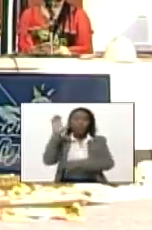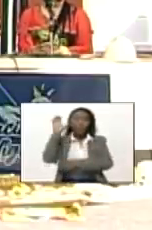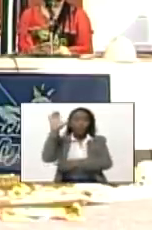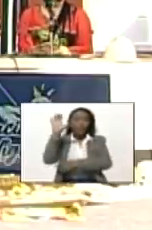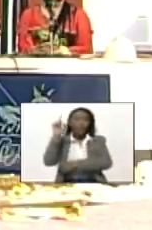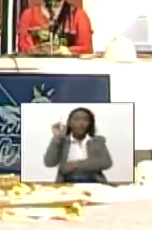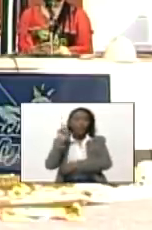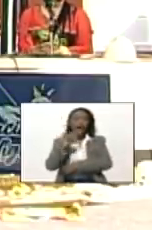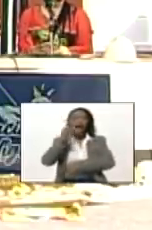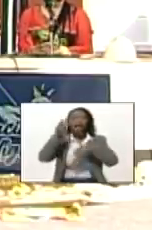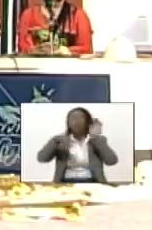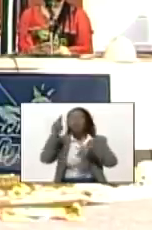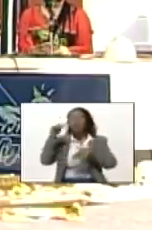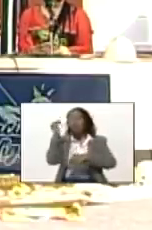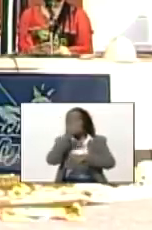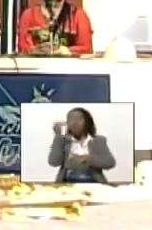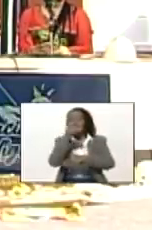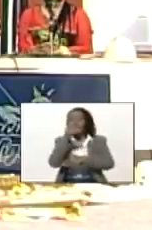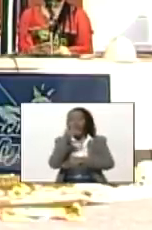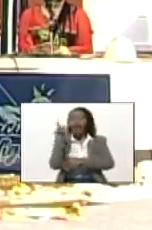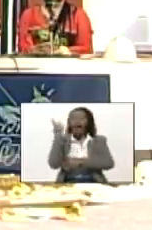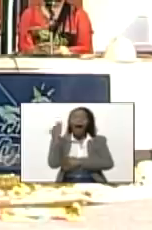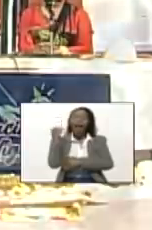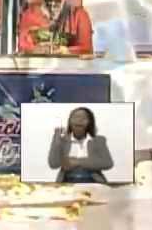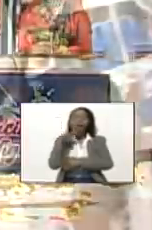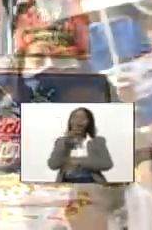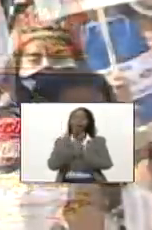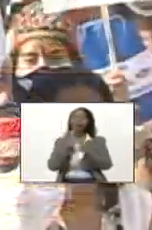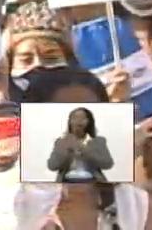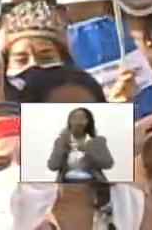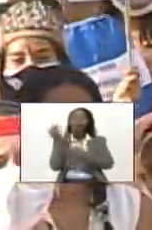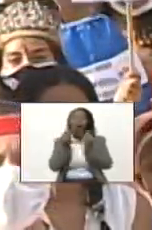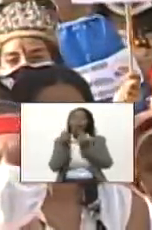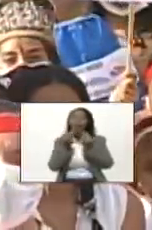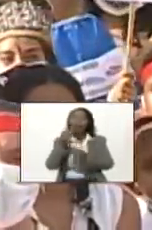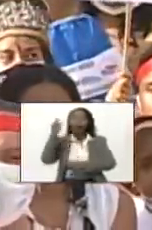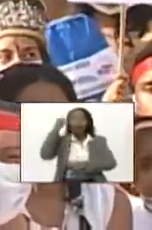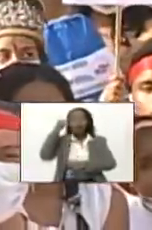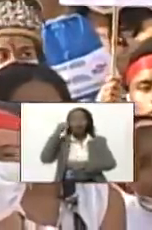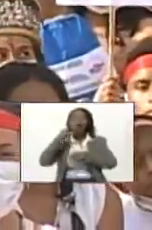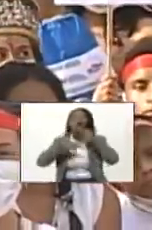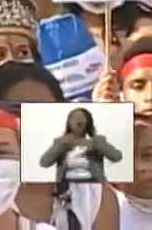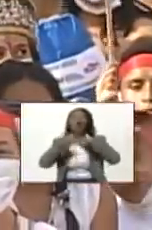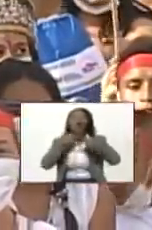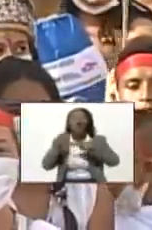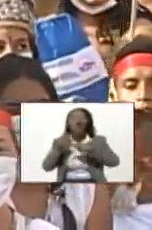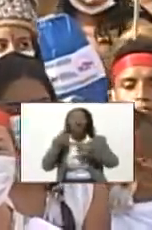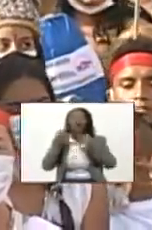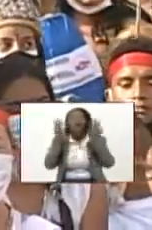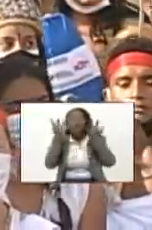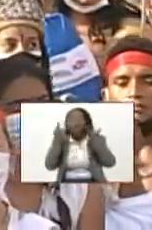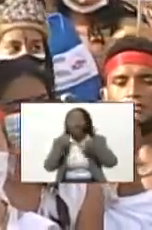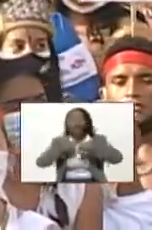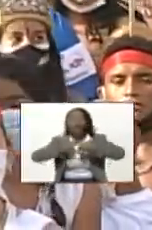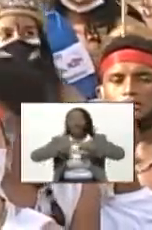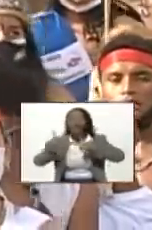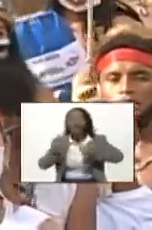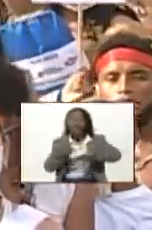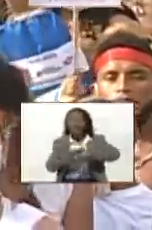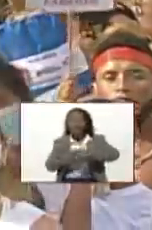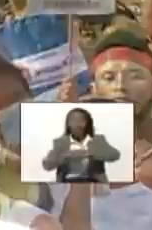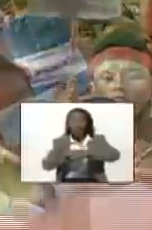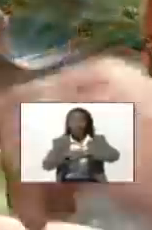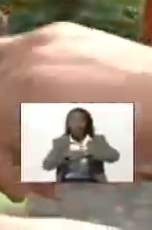el 12 de octubre se celebraba como el Día de la Raza, el Día de la